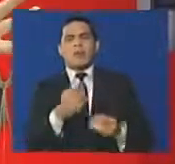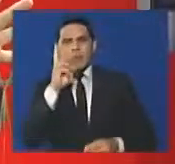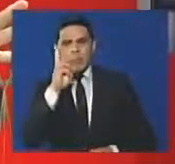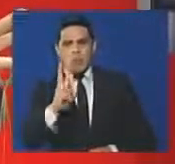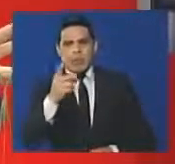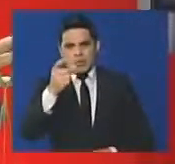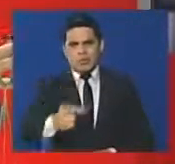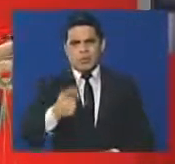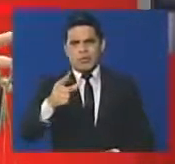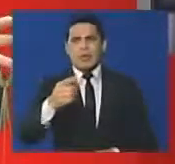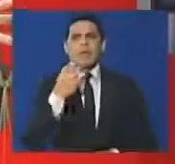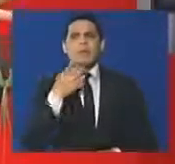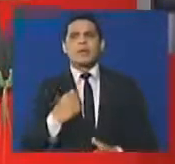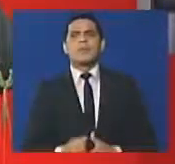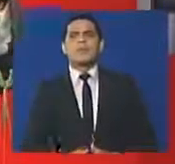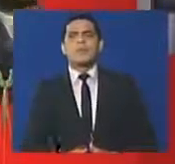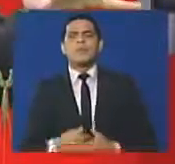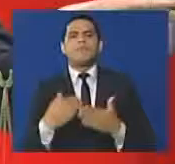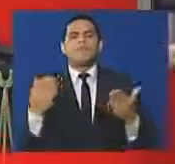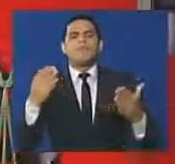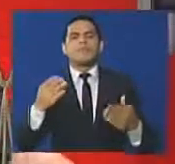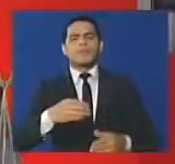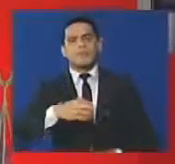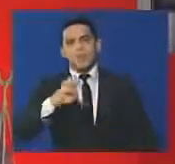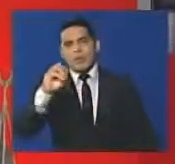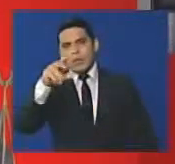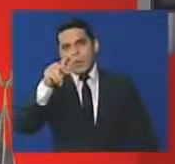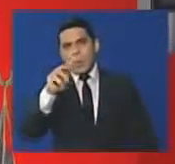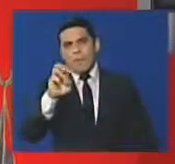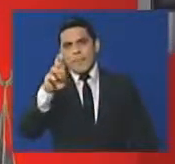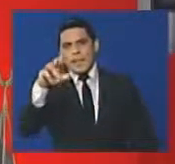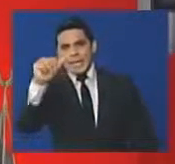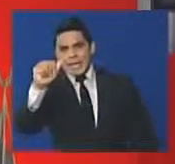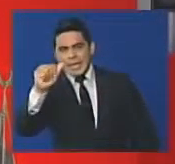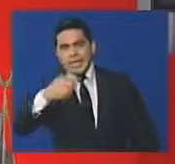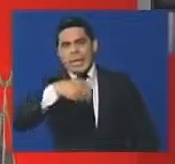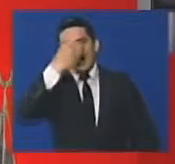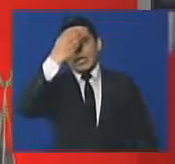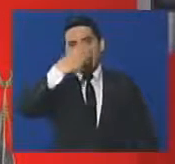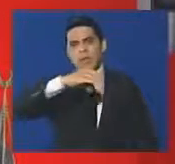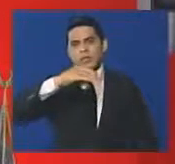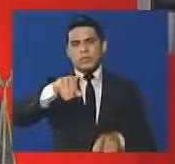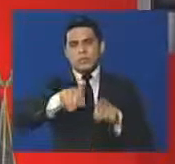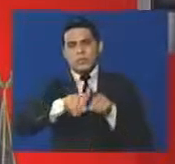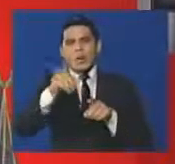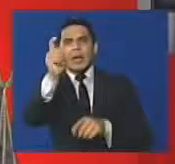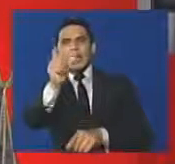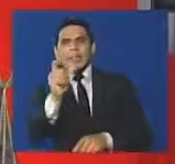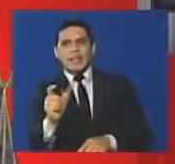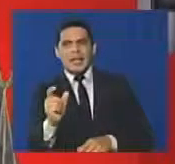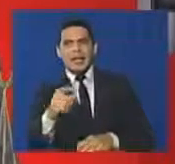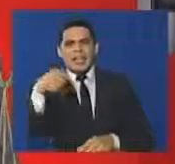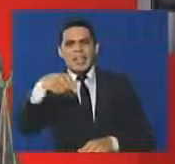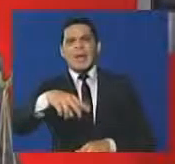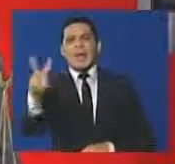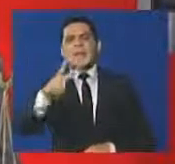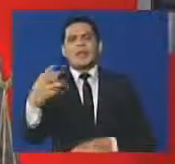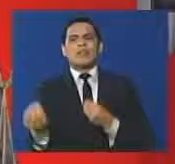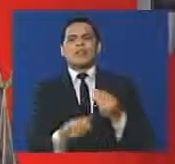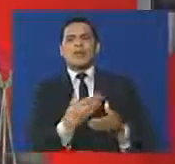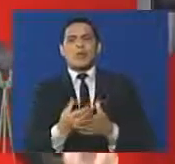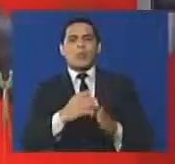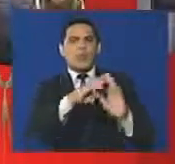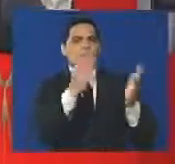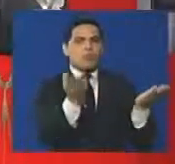observa usted el movimiento de la ópera en Venezuela en este momento con relación a Latinoamérica y quizás con la